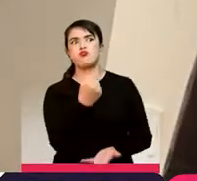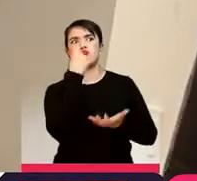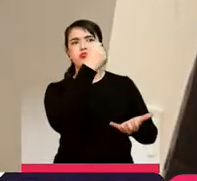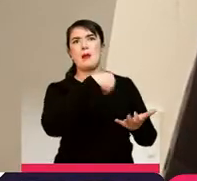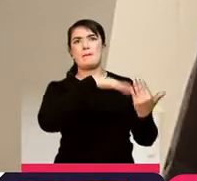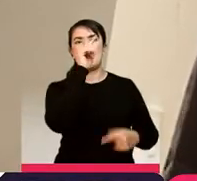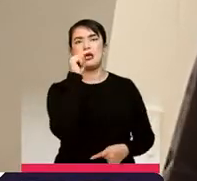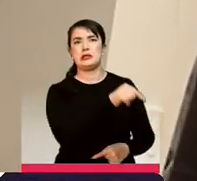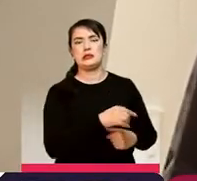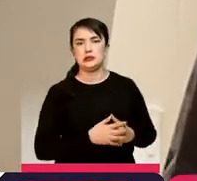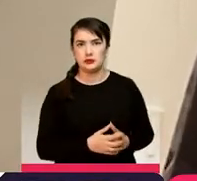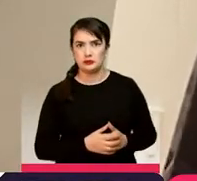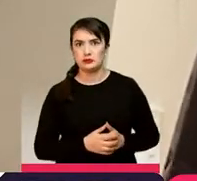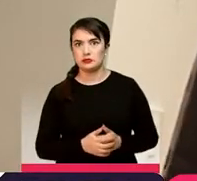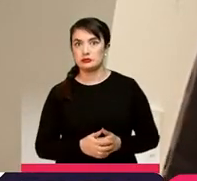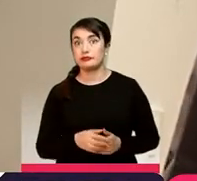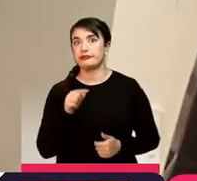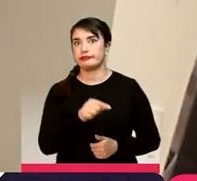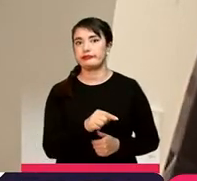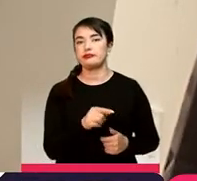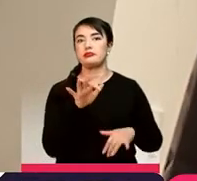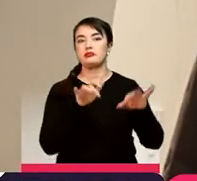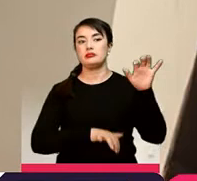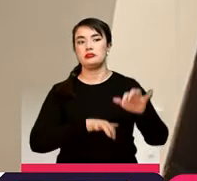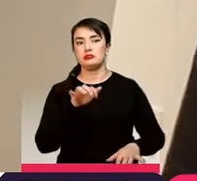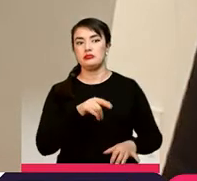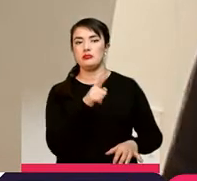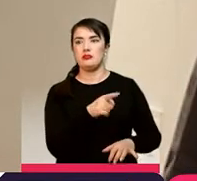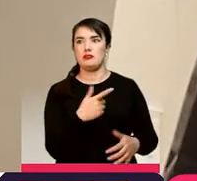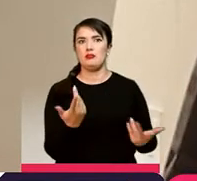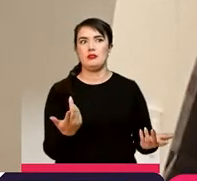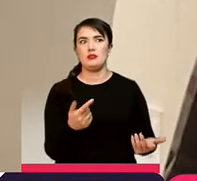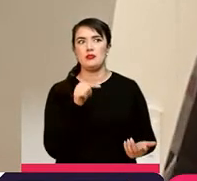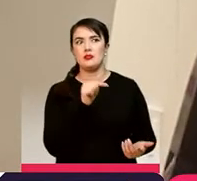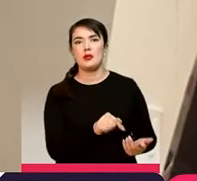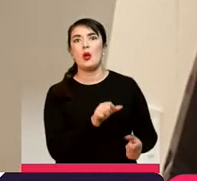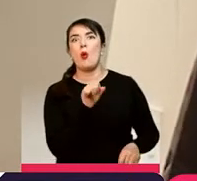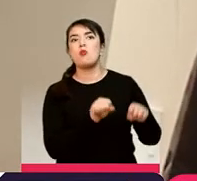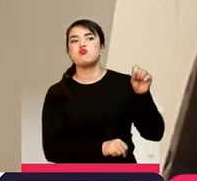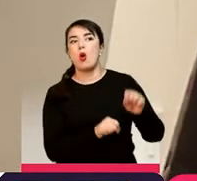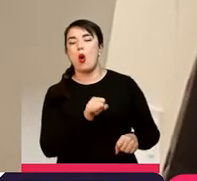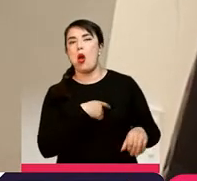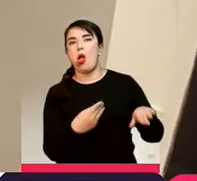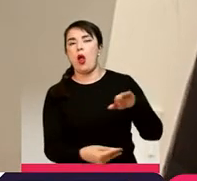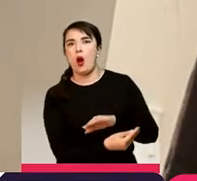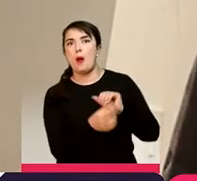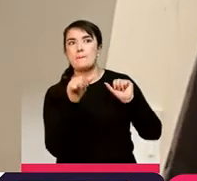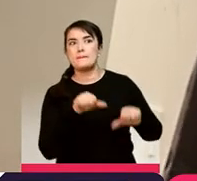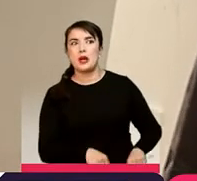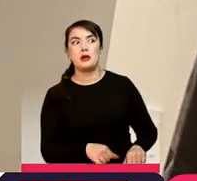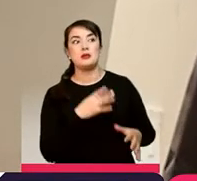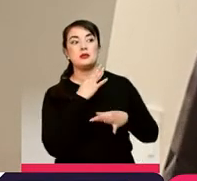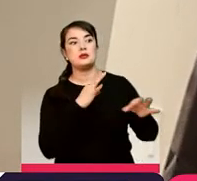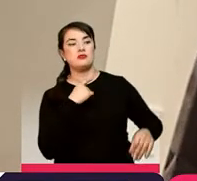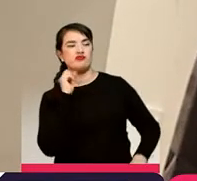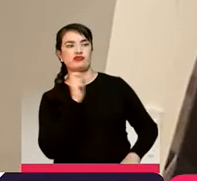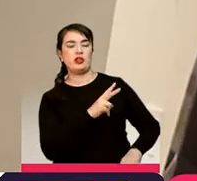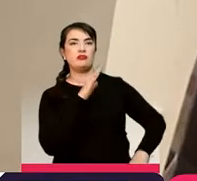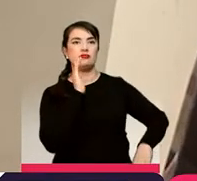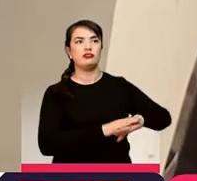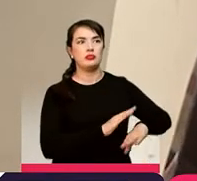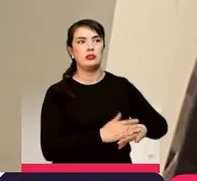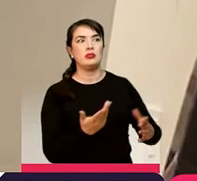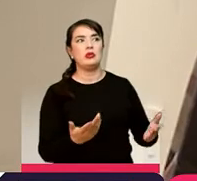la papeleta del secretario de cometer una posible irregularidad fue la alcaldesa, al echar para atrás